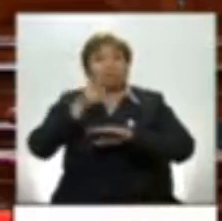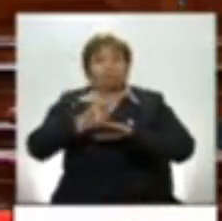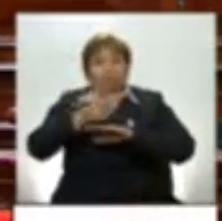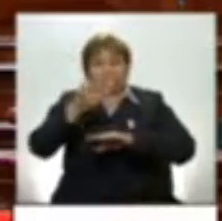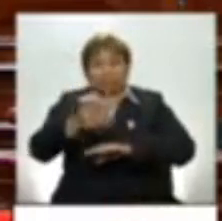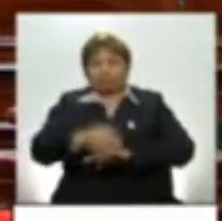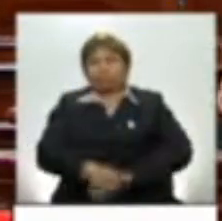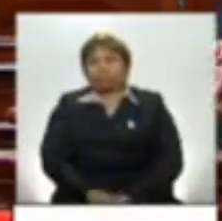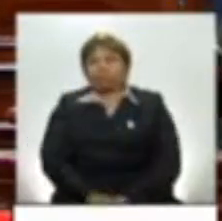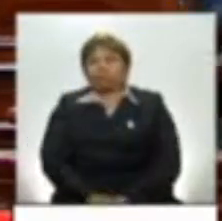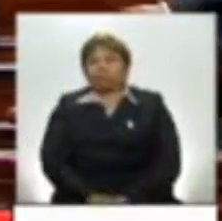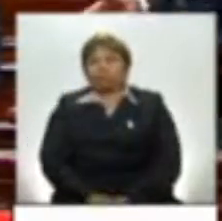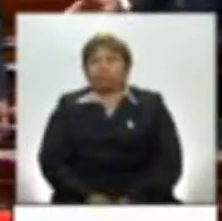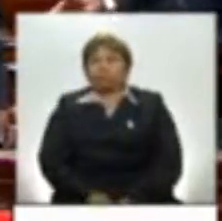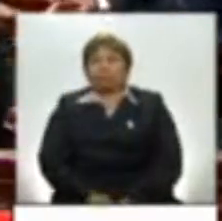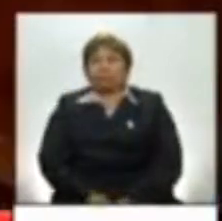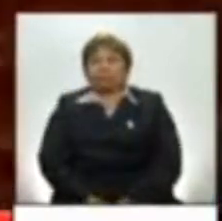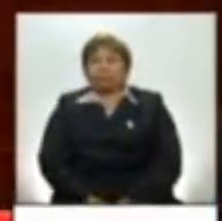se lo demanden.